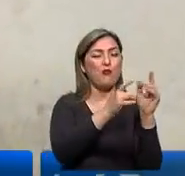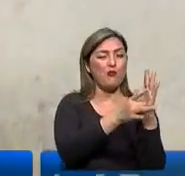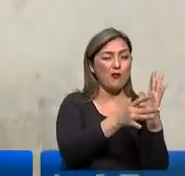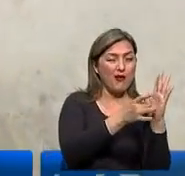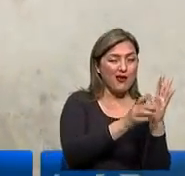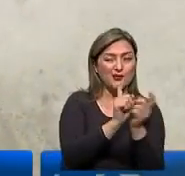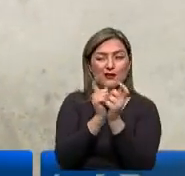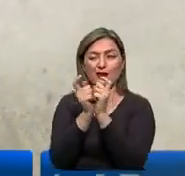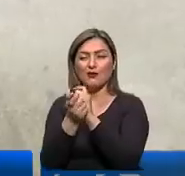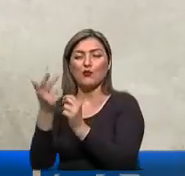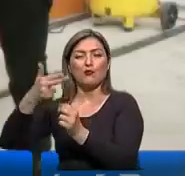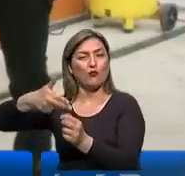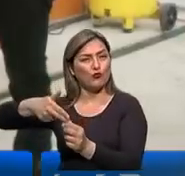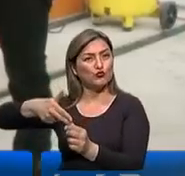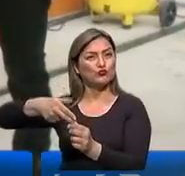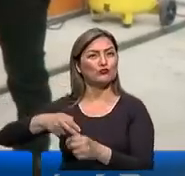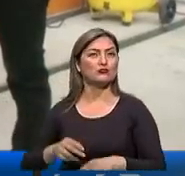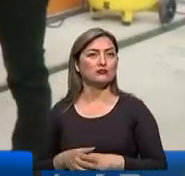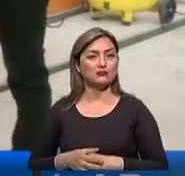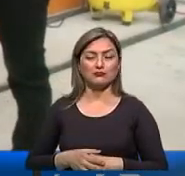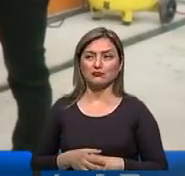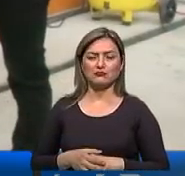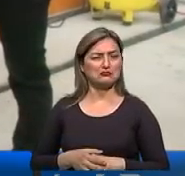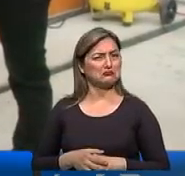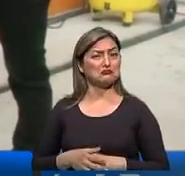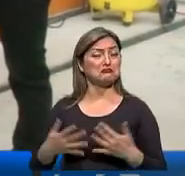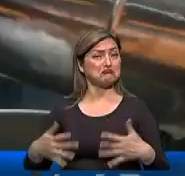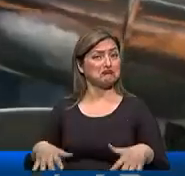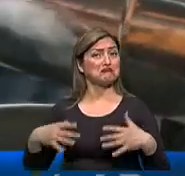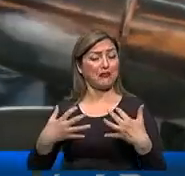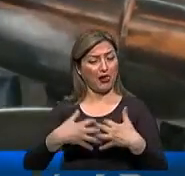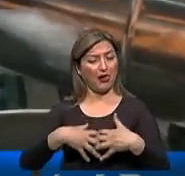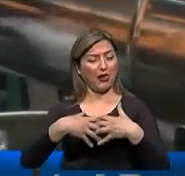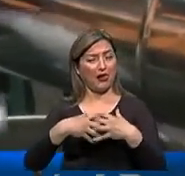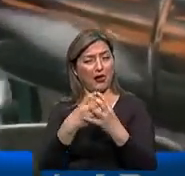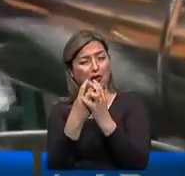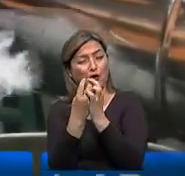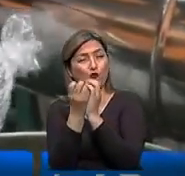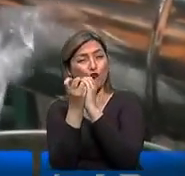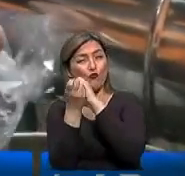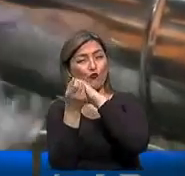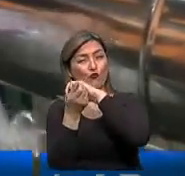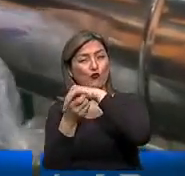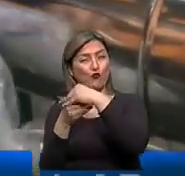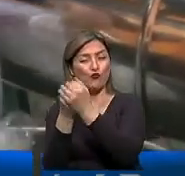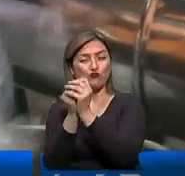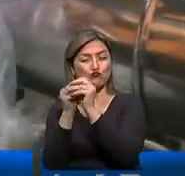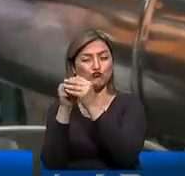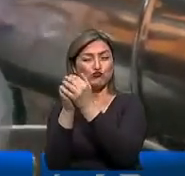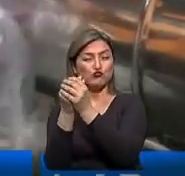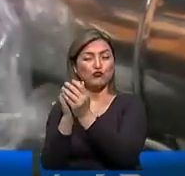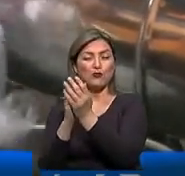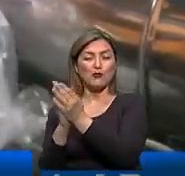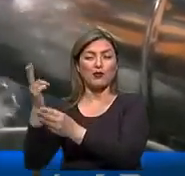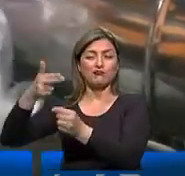lo convierte en combustible. Es una especie de alquimista del nuevo siglo, que transforma de manera mecánica, sin la